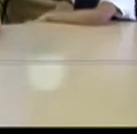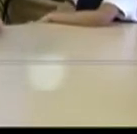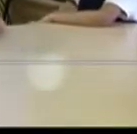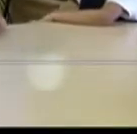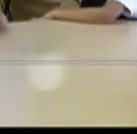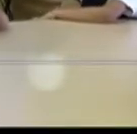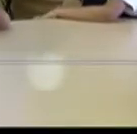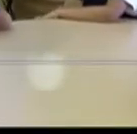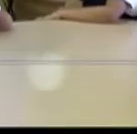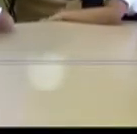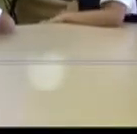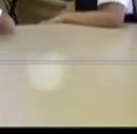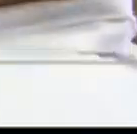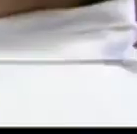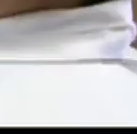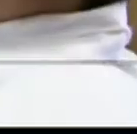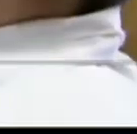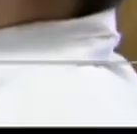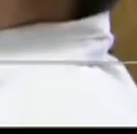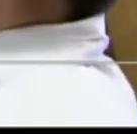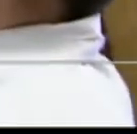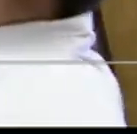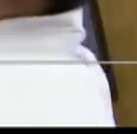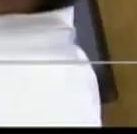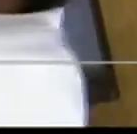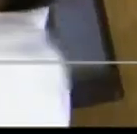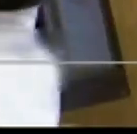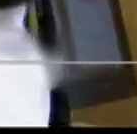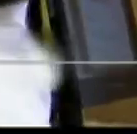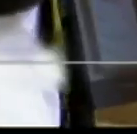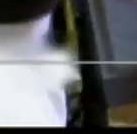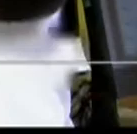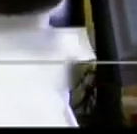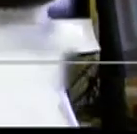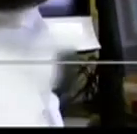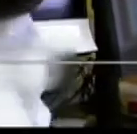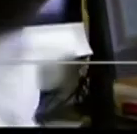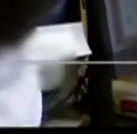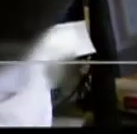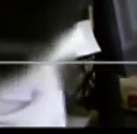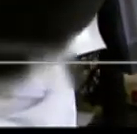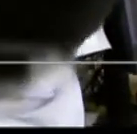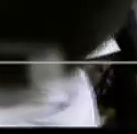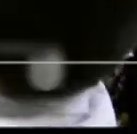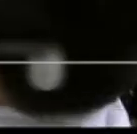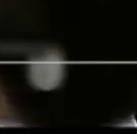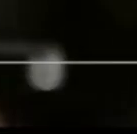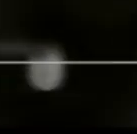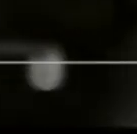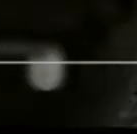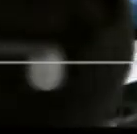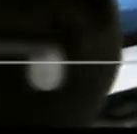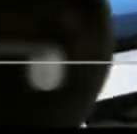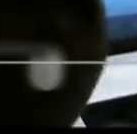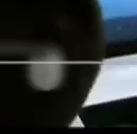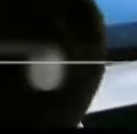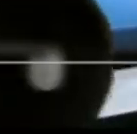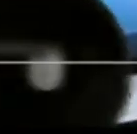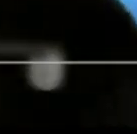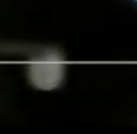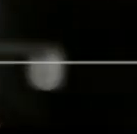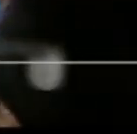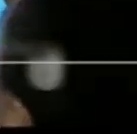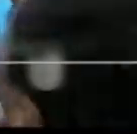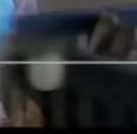Nosotros estamos aquí para poner puentes, no paredes. Entonces, hay mucha facilidad para hacer las cosas. Es